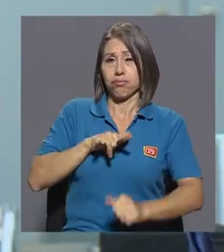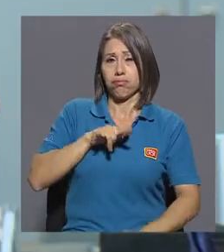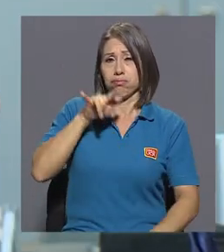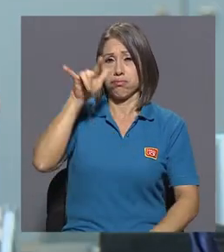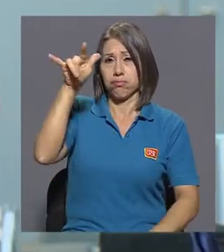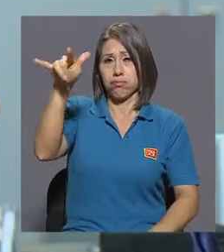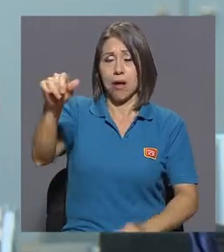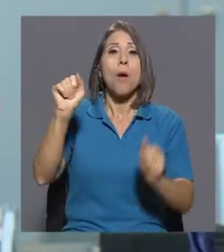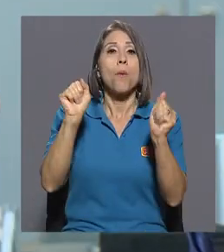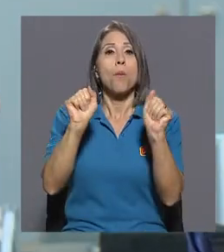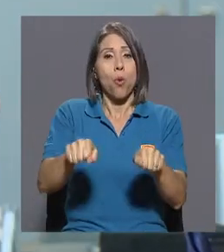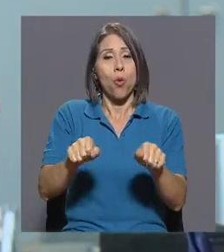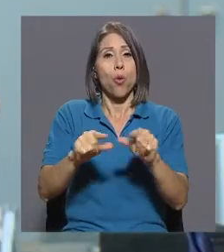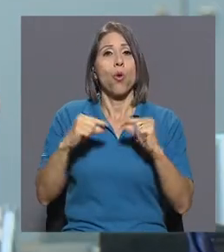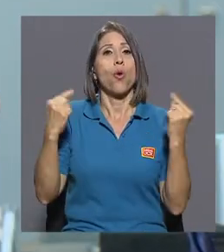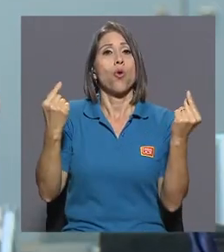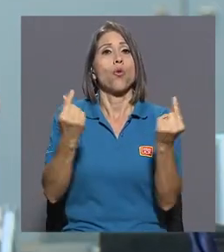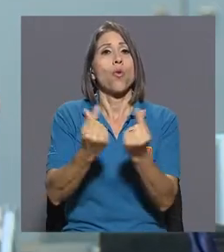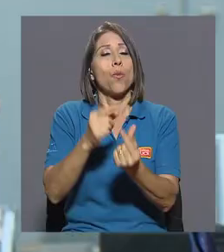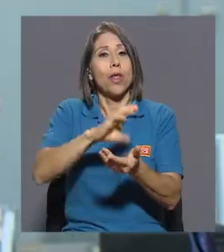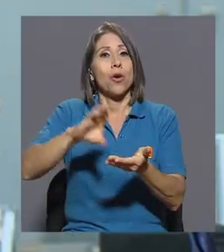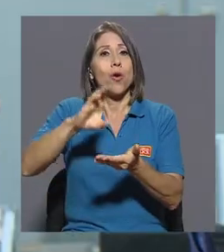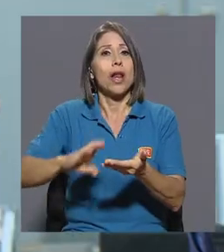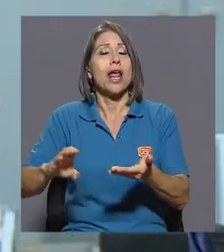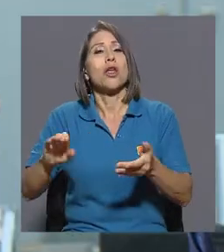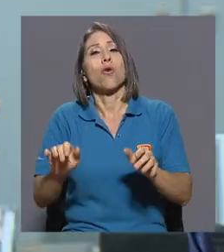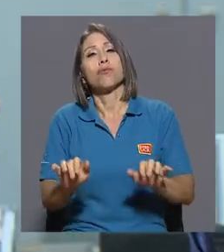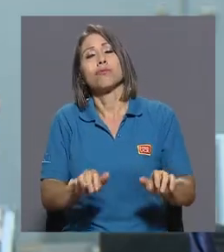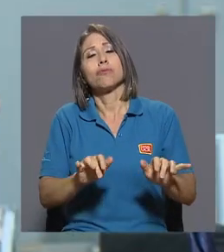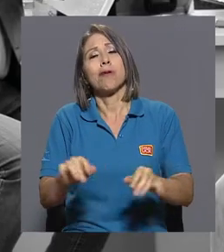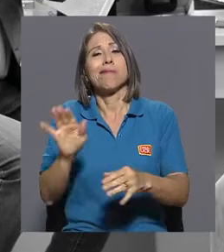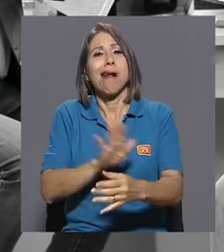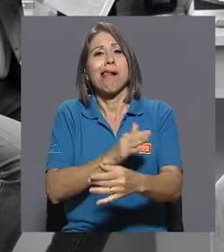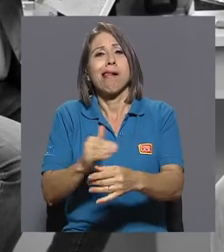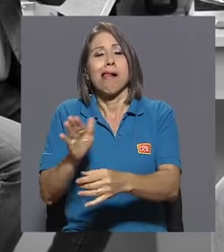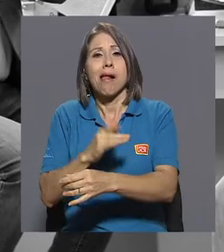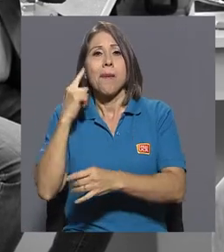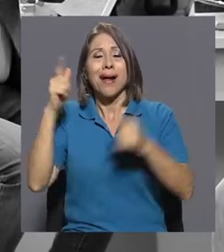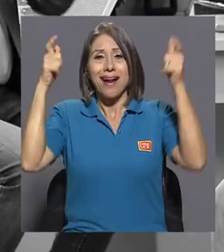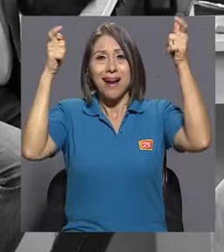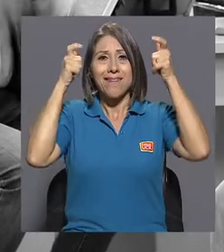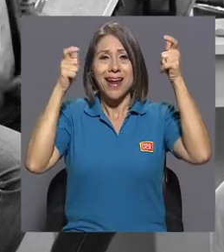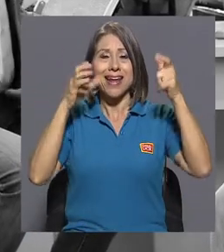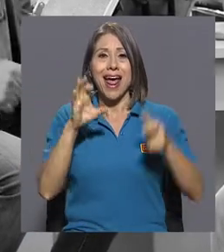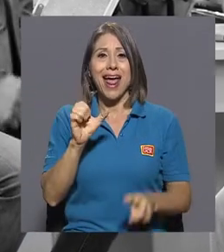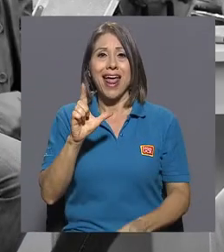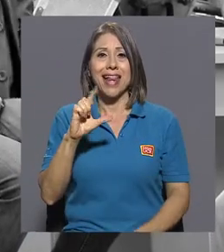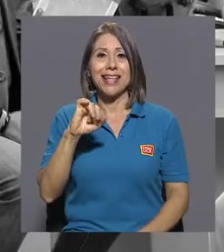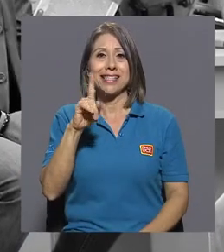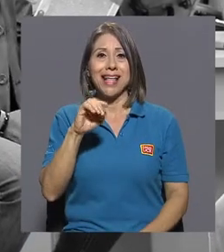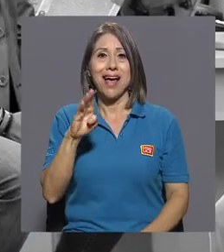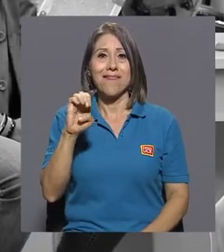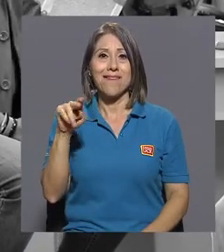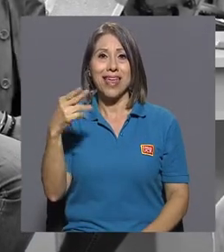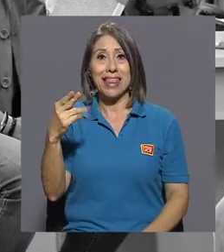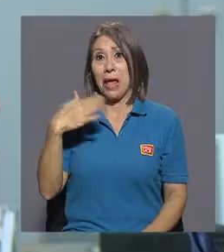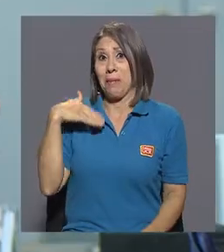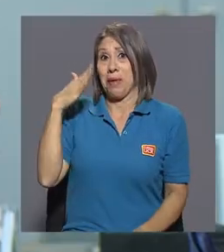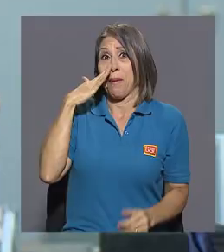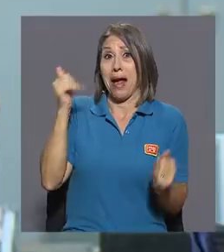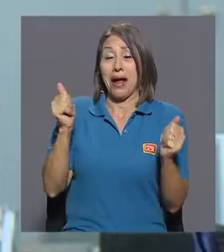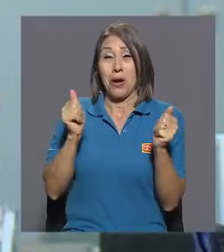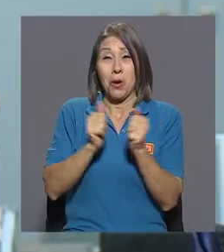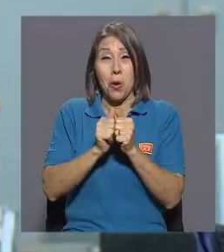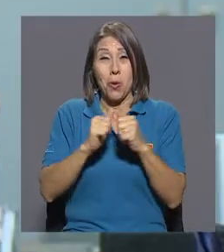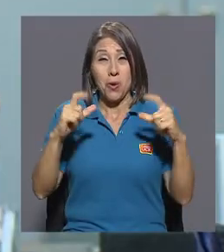banda del cole para la reina Elizabeth. Mami andaba con una camarota de esos grandes de esos tiempos, ¿verdad? Grabando. Qué